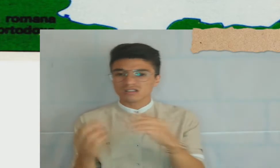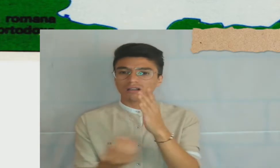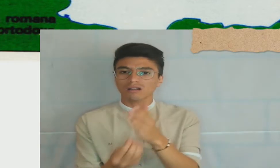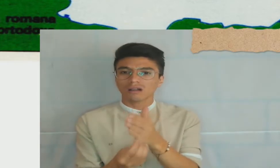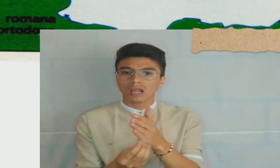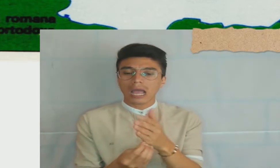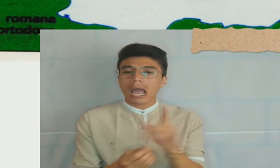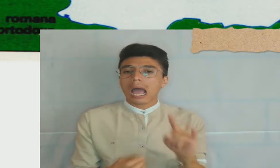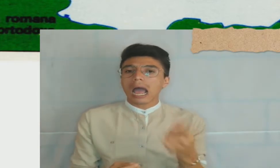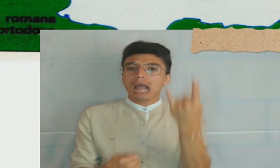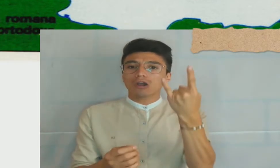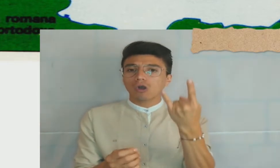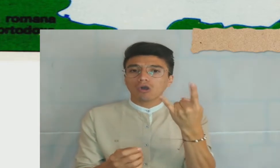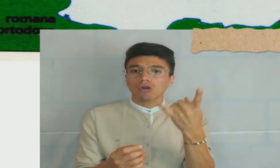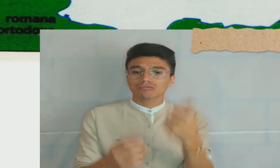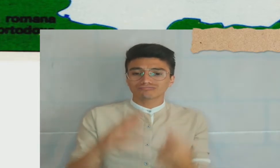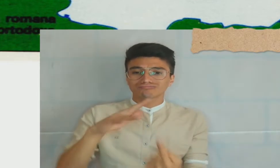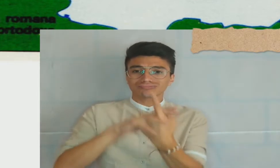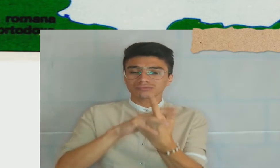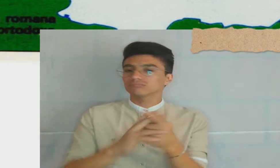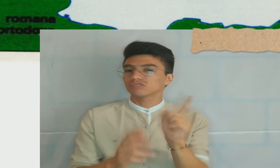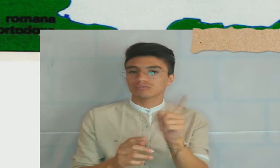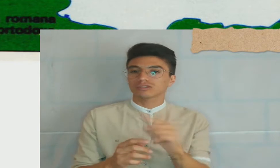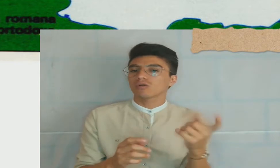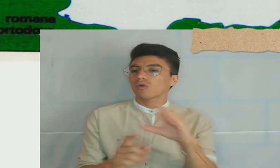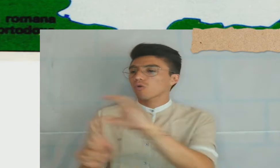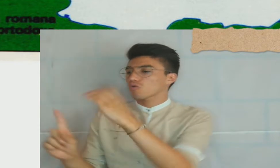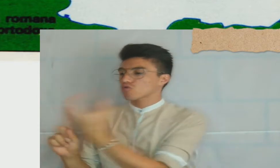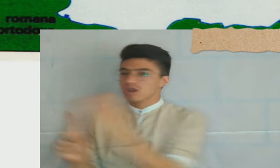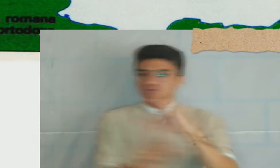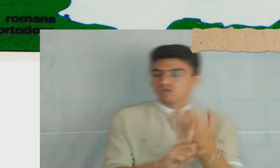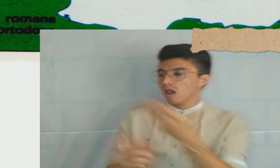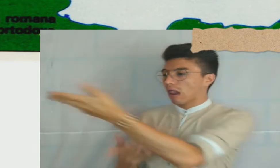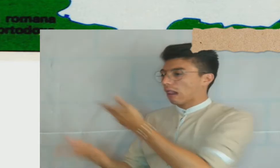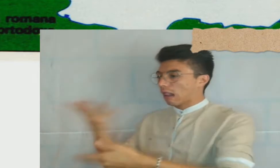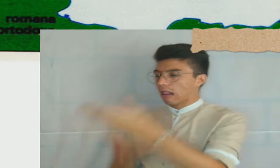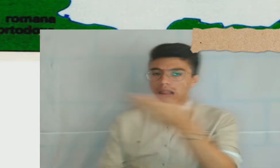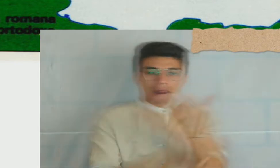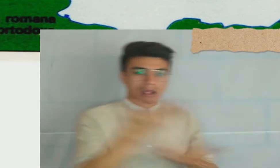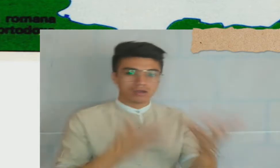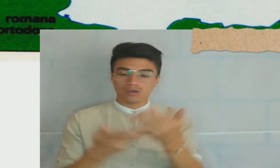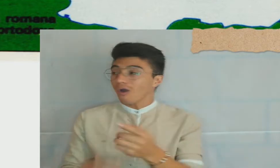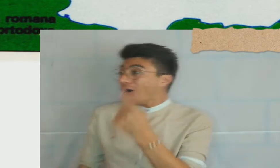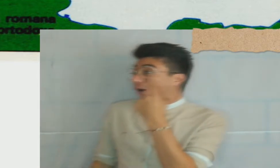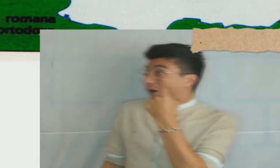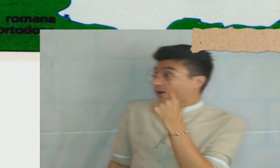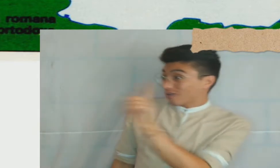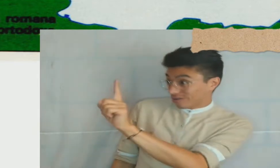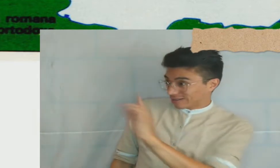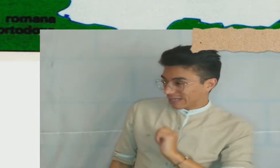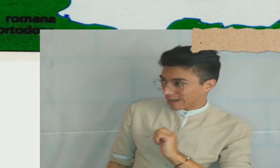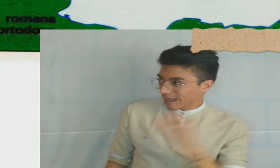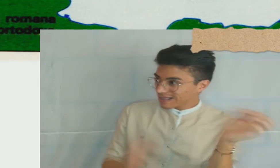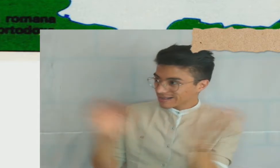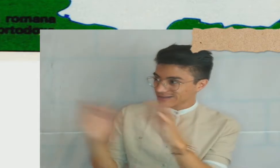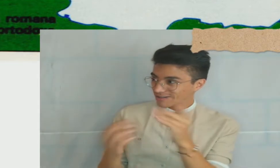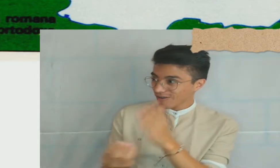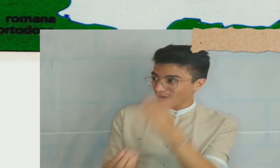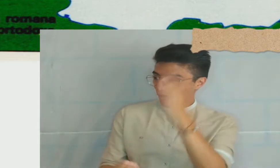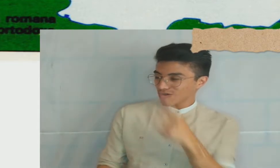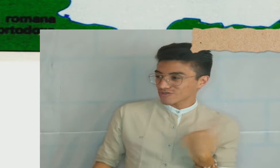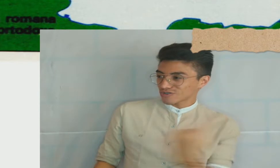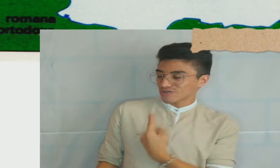ambos mundos. Y no te olvides de aquellos que nos hicimos inmensamente ricos con el negocio de las cruzadas.